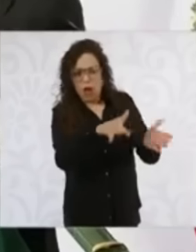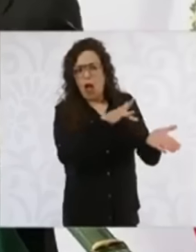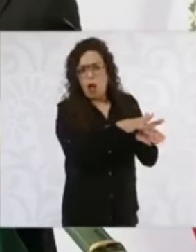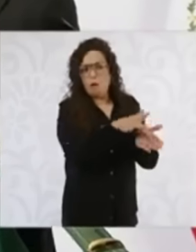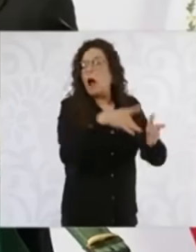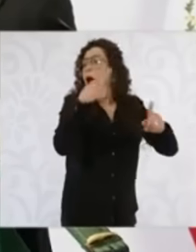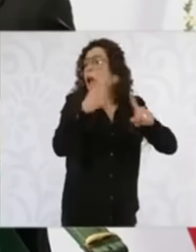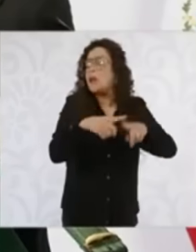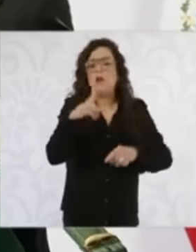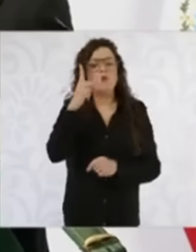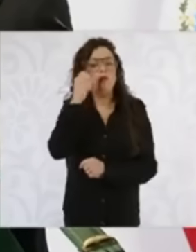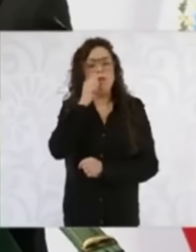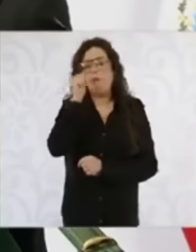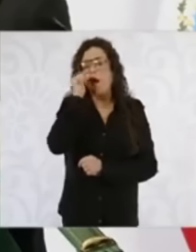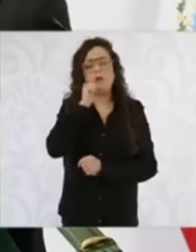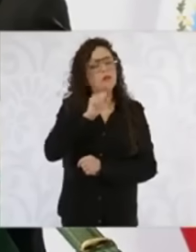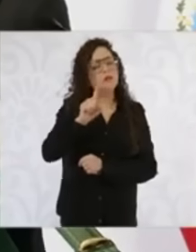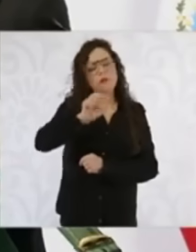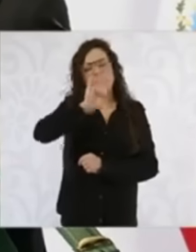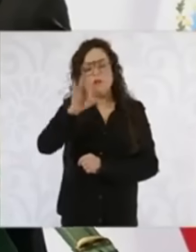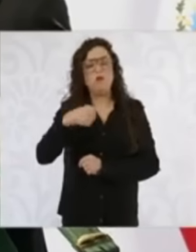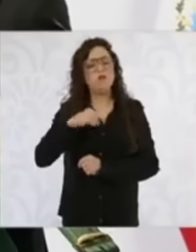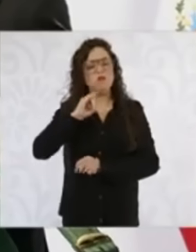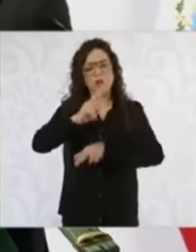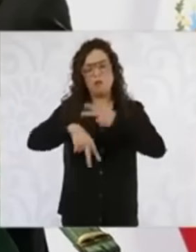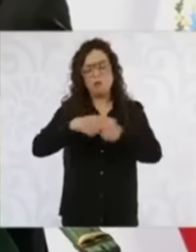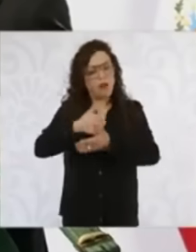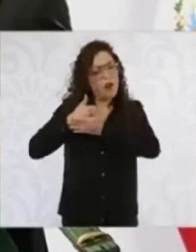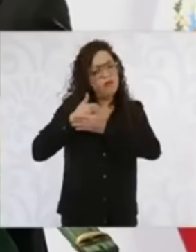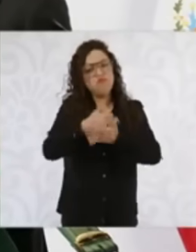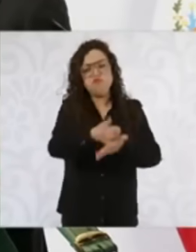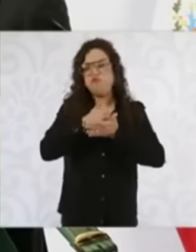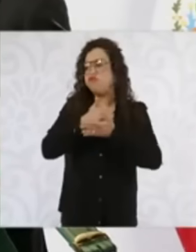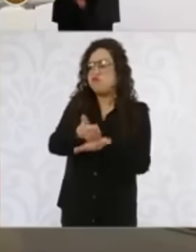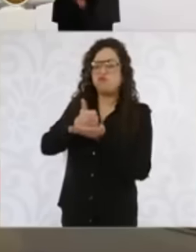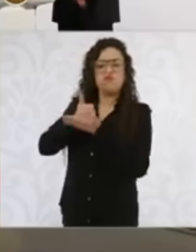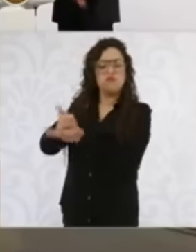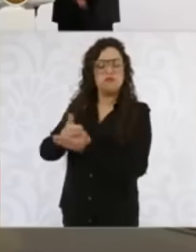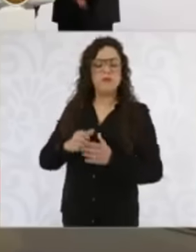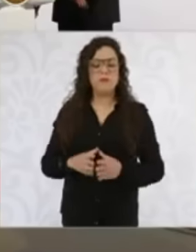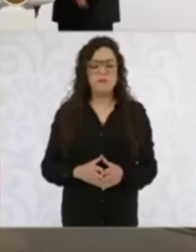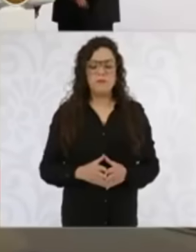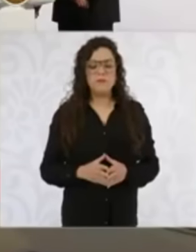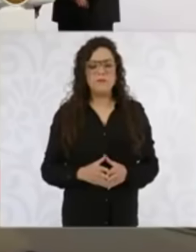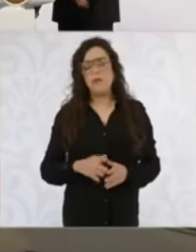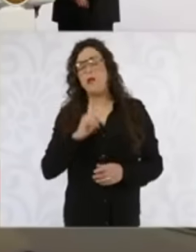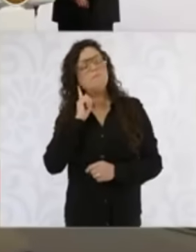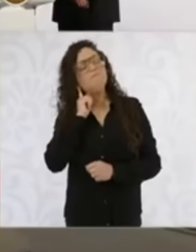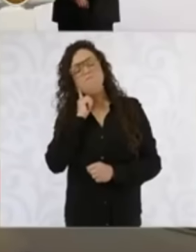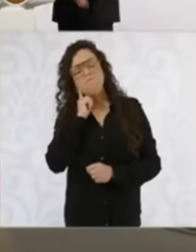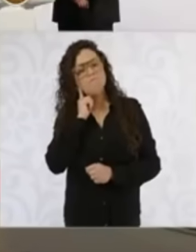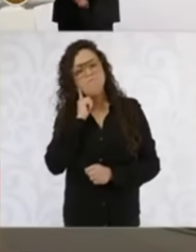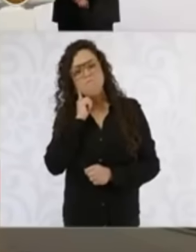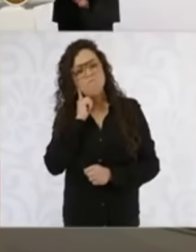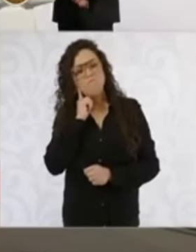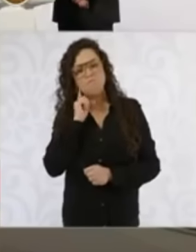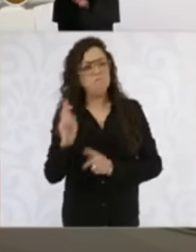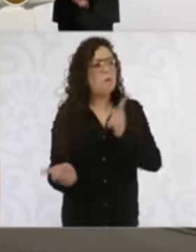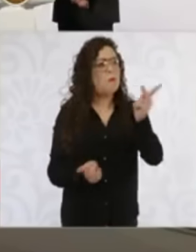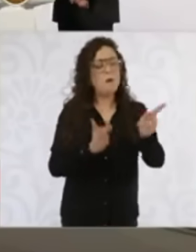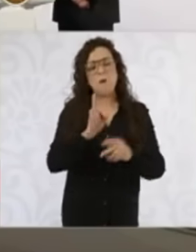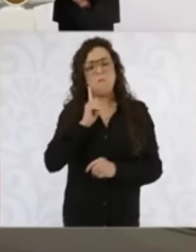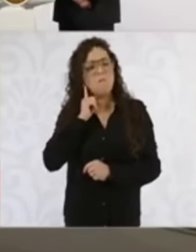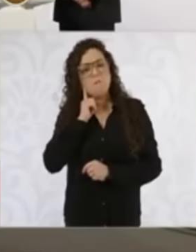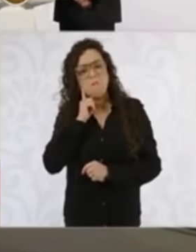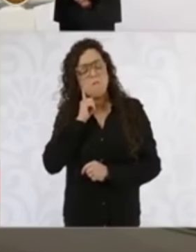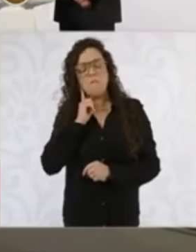seguir invirtiendo, garantizar todos los programas de bienestar, los que ya están en la Constitución, los que vienen en la Constitución